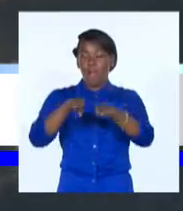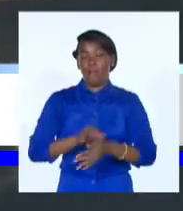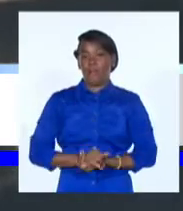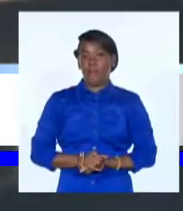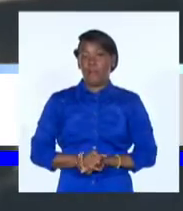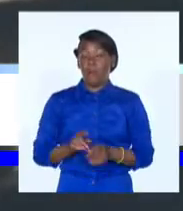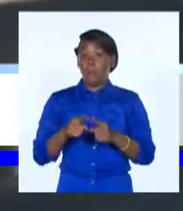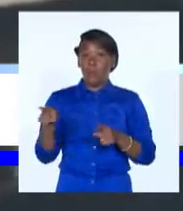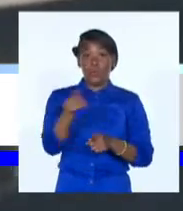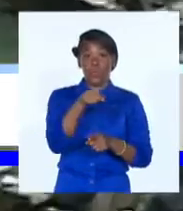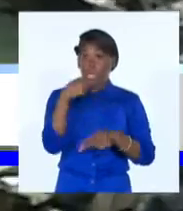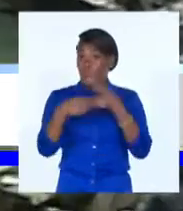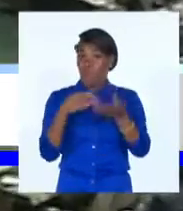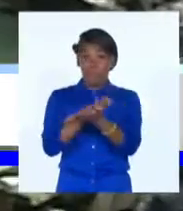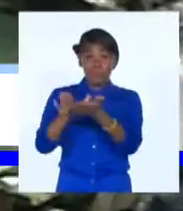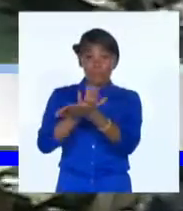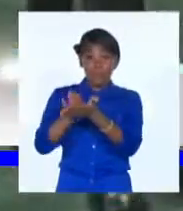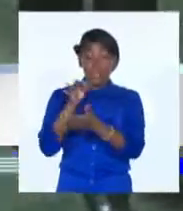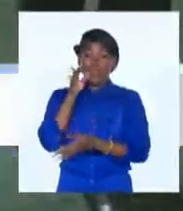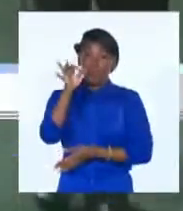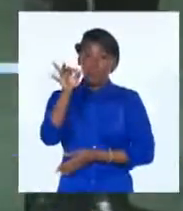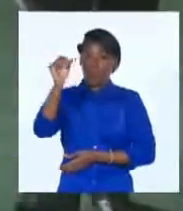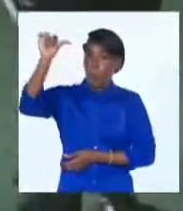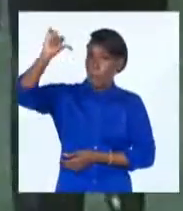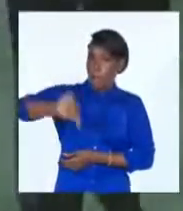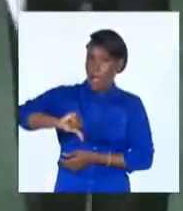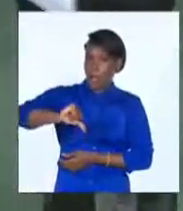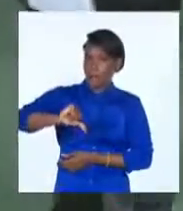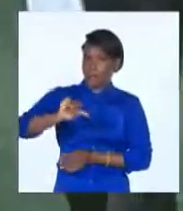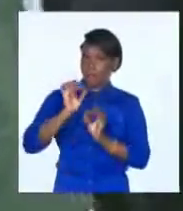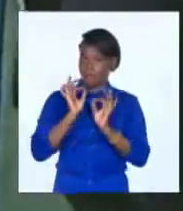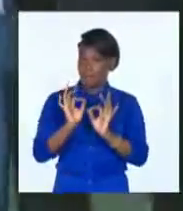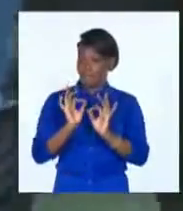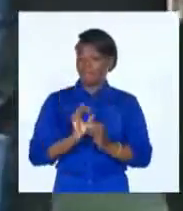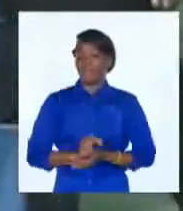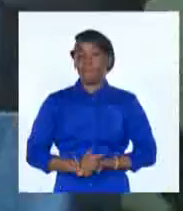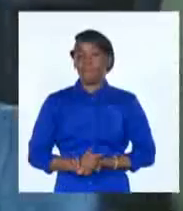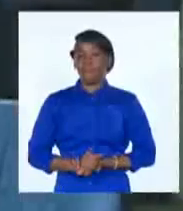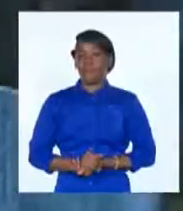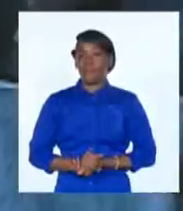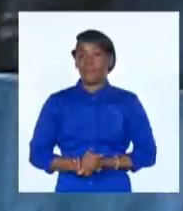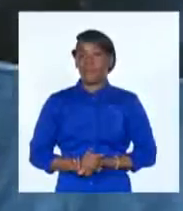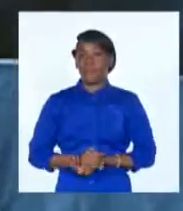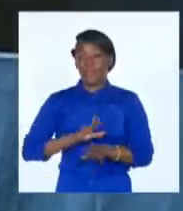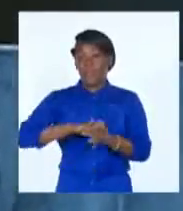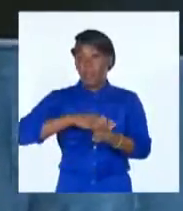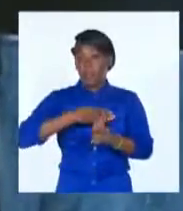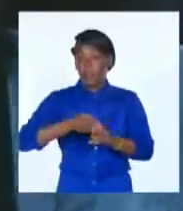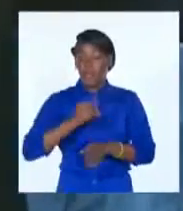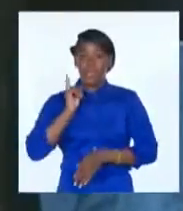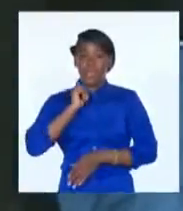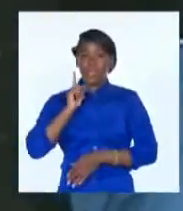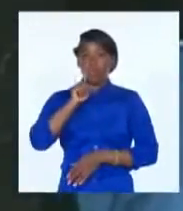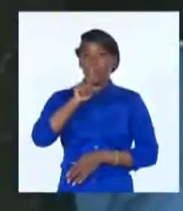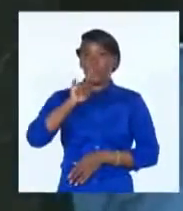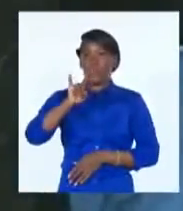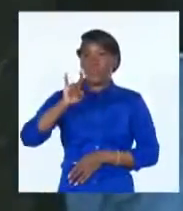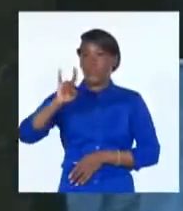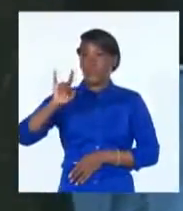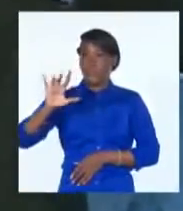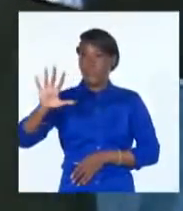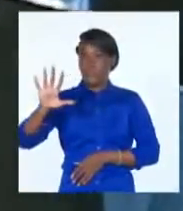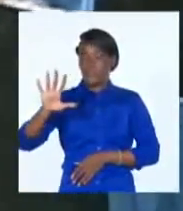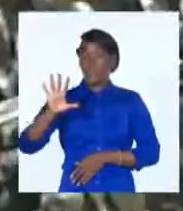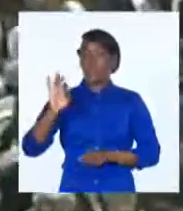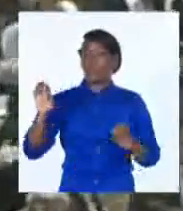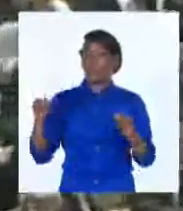será apocalíptico. Las visitas de Fidel a Nueva York fue en 1995, en el aniversario 50 de Naciones